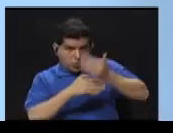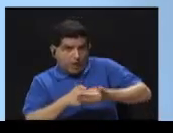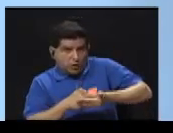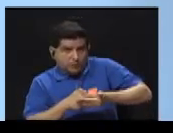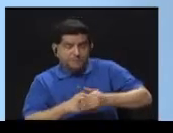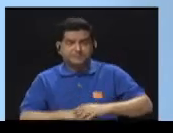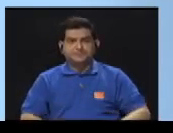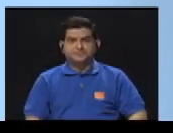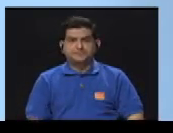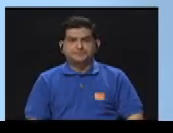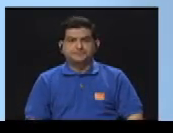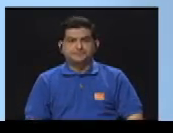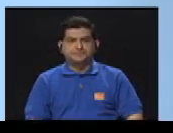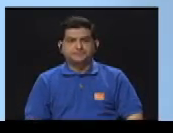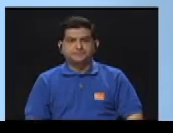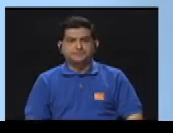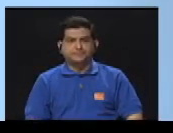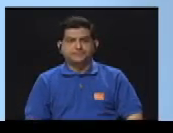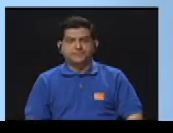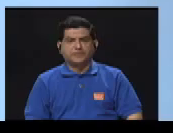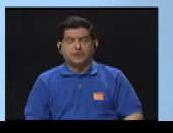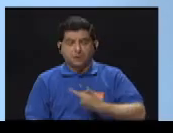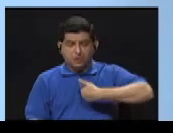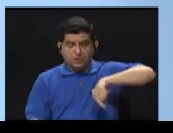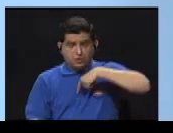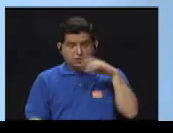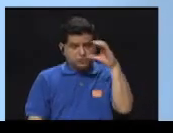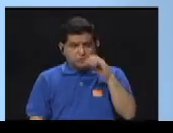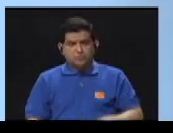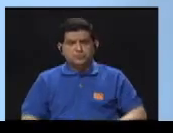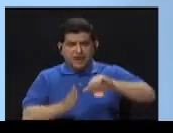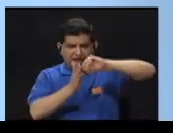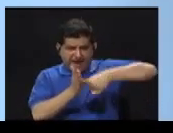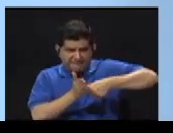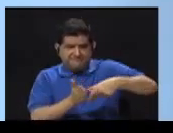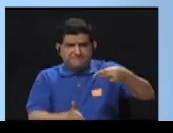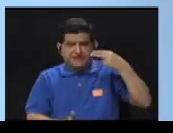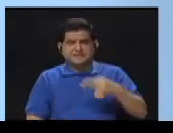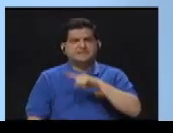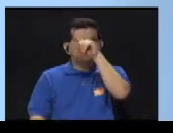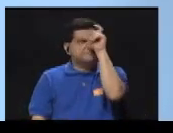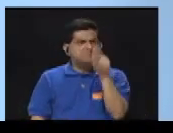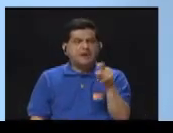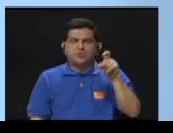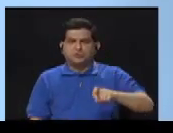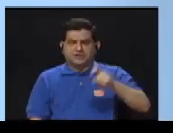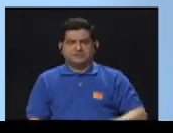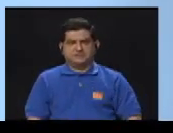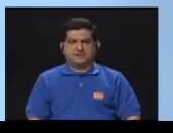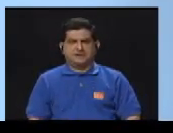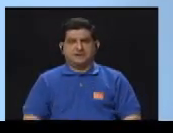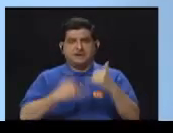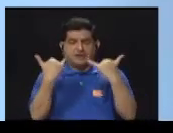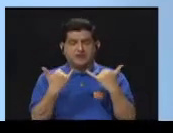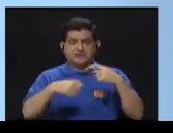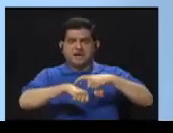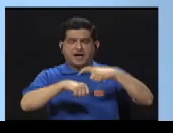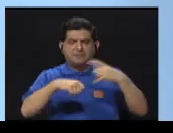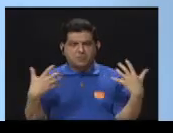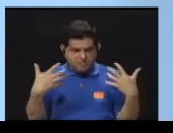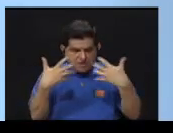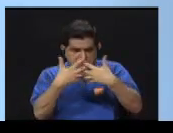luego lo otro, bueno, surgió que nosotros, como queríamos buscar énfasis en esa historia, teníamos que preguntar y todo. Ya luego en el